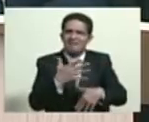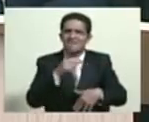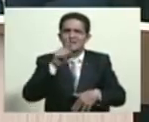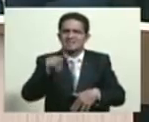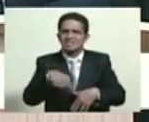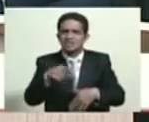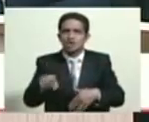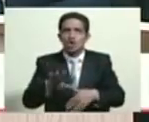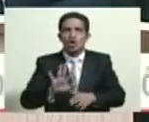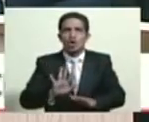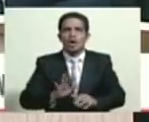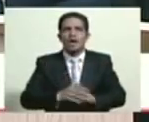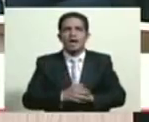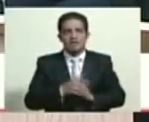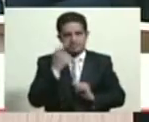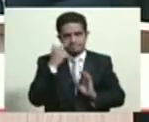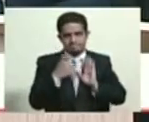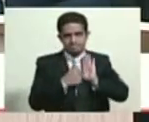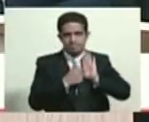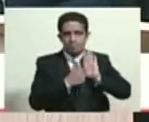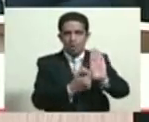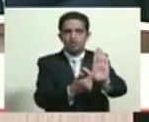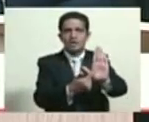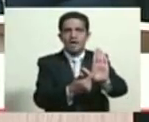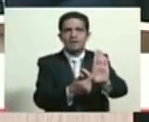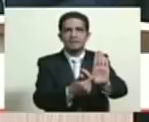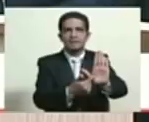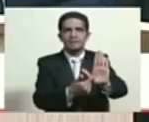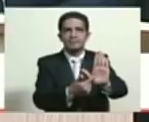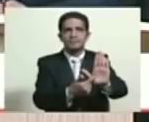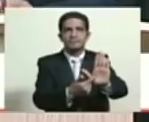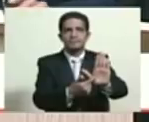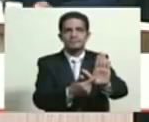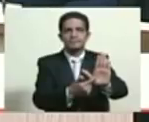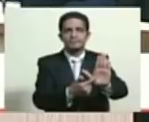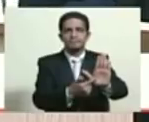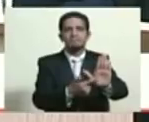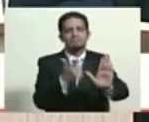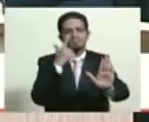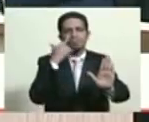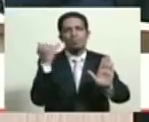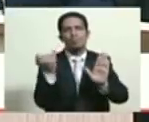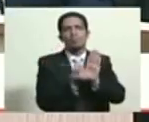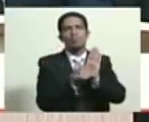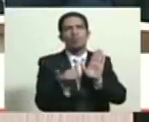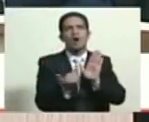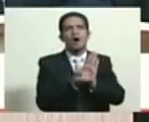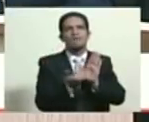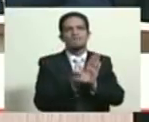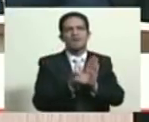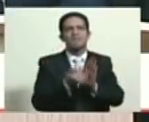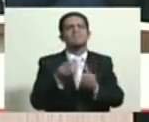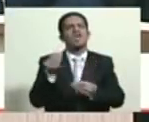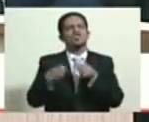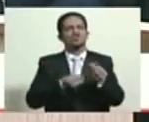y vamos a mostrar los primeros indicios de cómo fue el